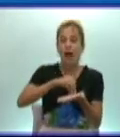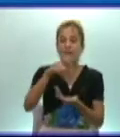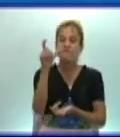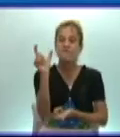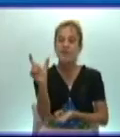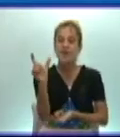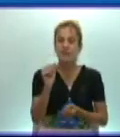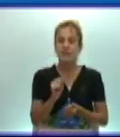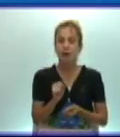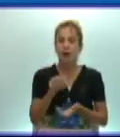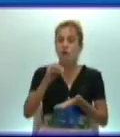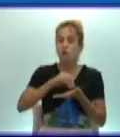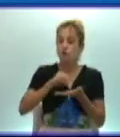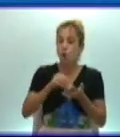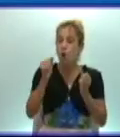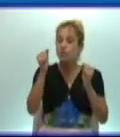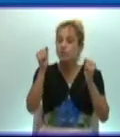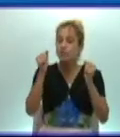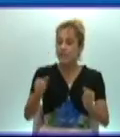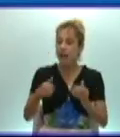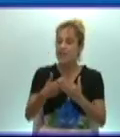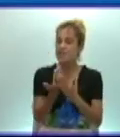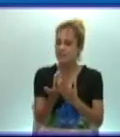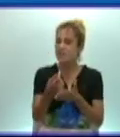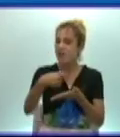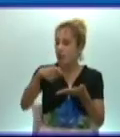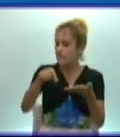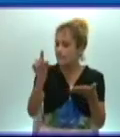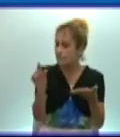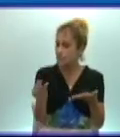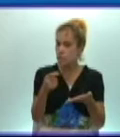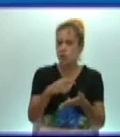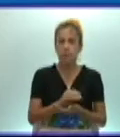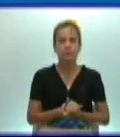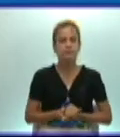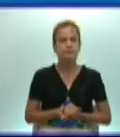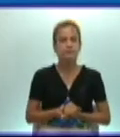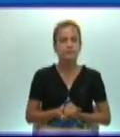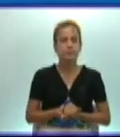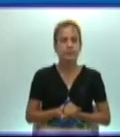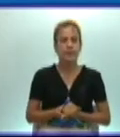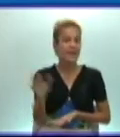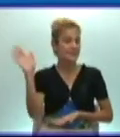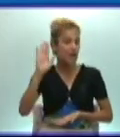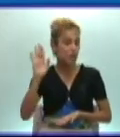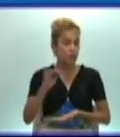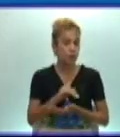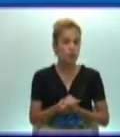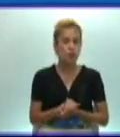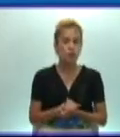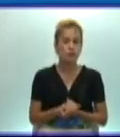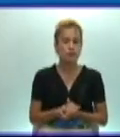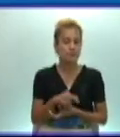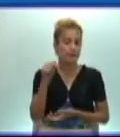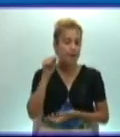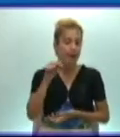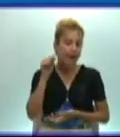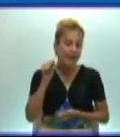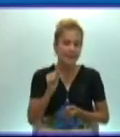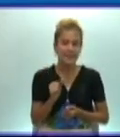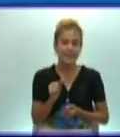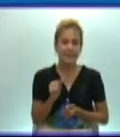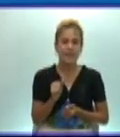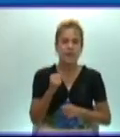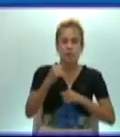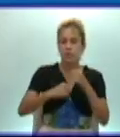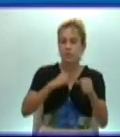es donde se encuentra y el día que escribe la persona que envía esta carta. El saludo, que en este caso se utiliza